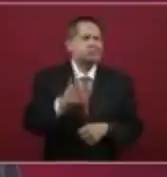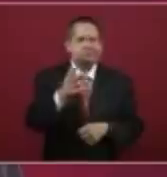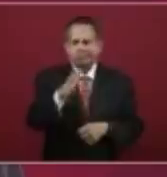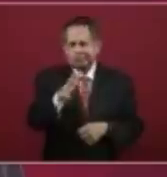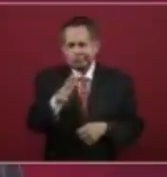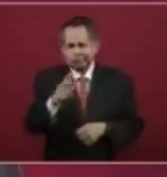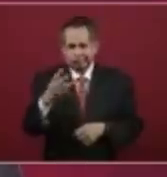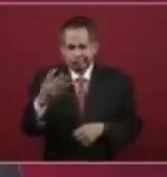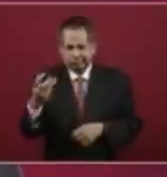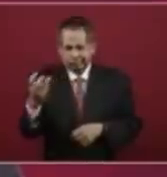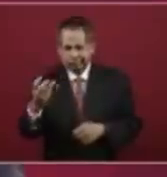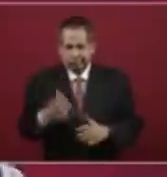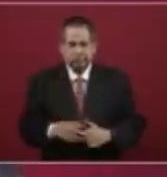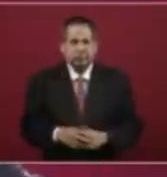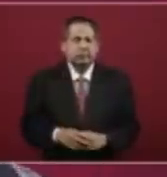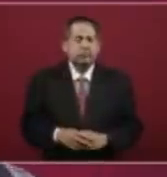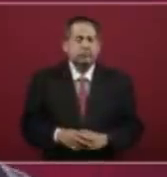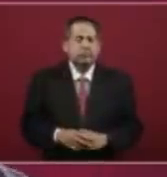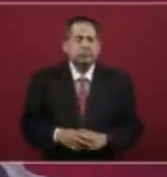300.